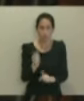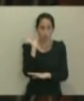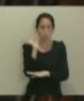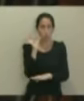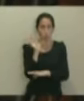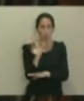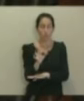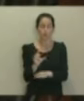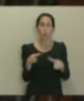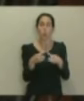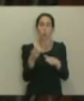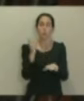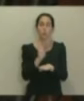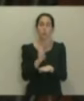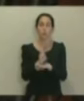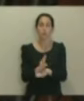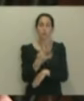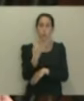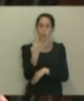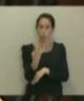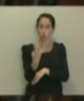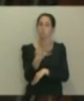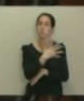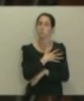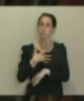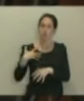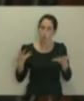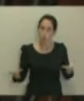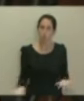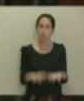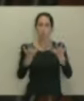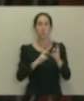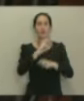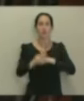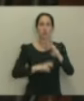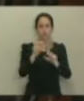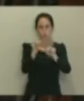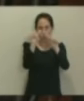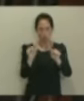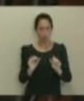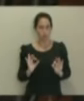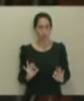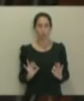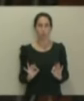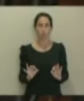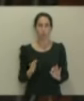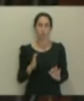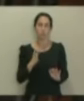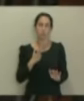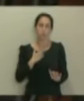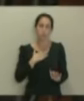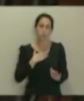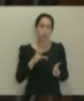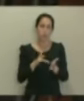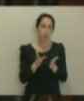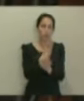había cuatro grupos parlamentarios que estábamos dispuestos a impulsar la reforma en un sentido determinado, o al menos así se había manifestado en